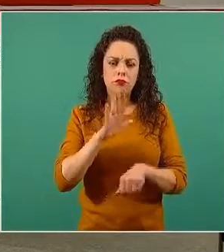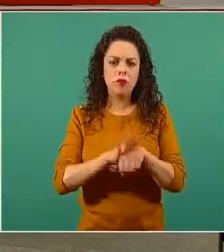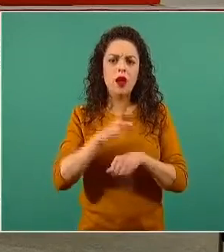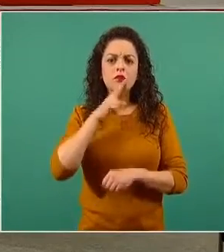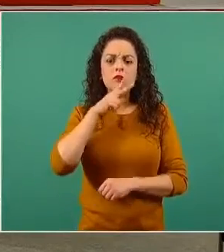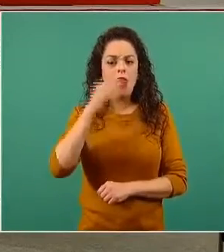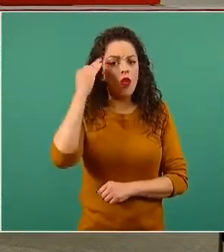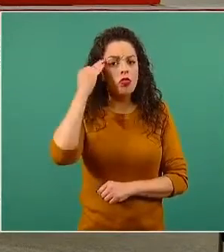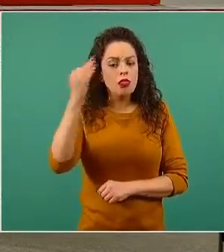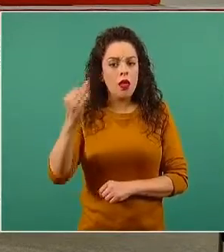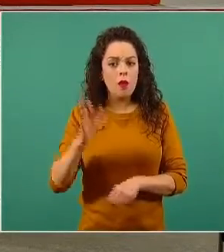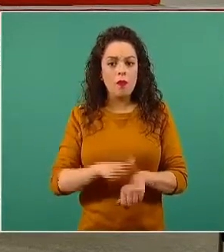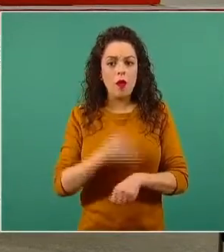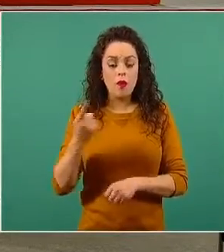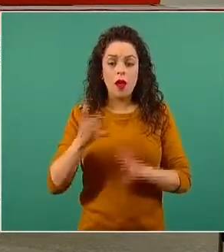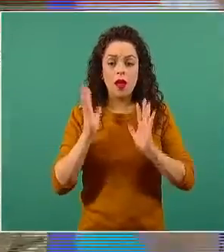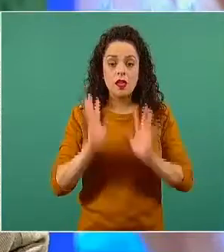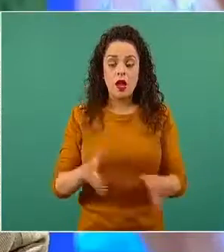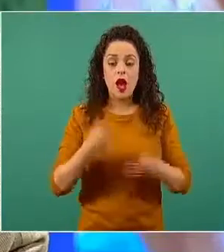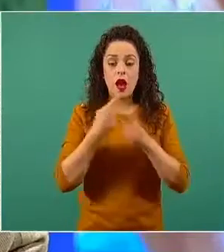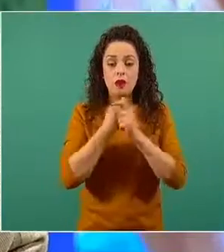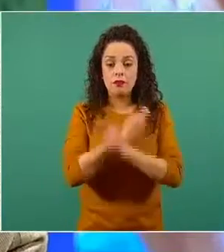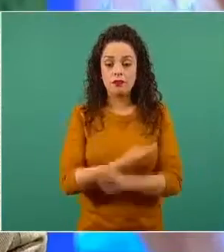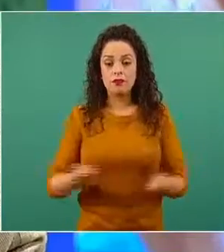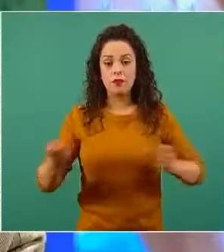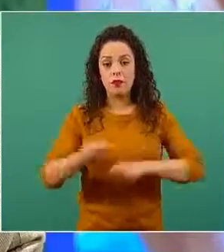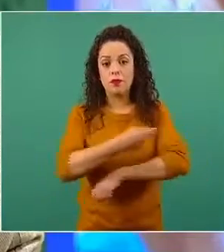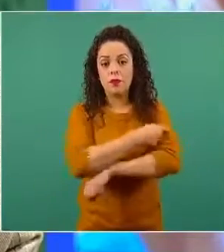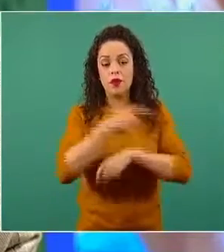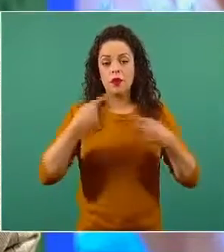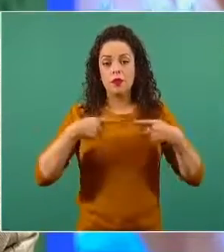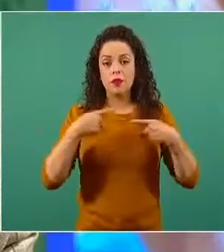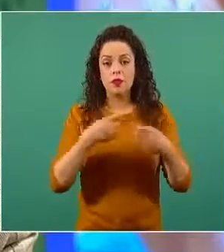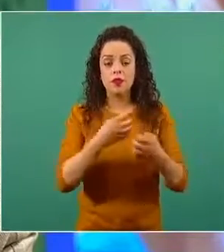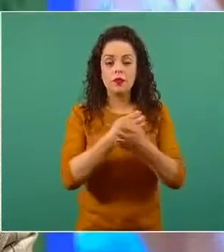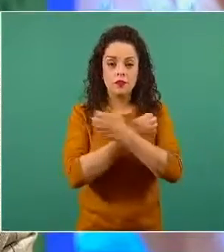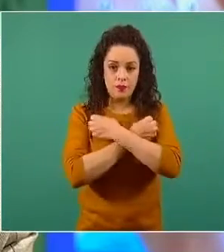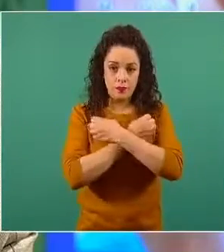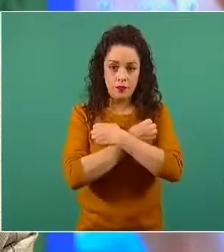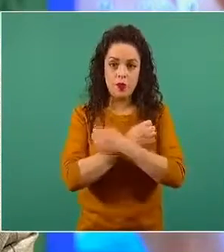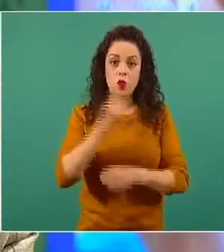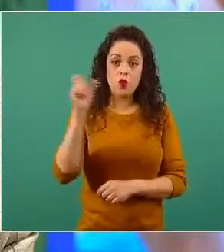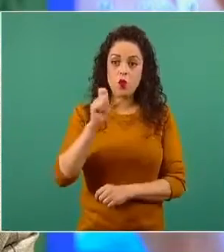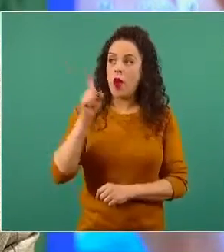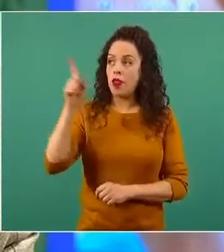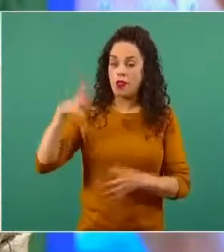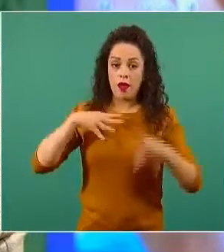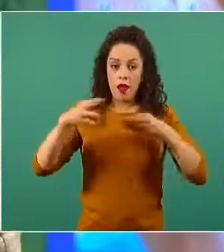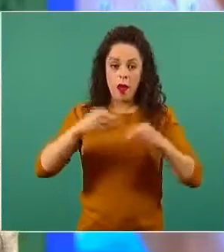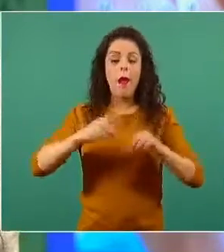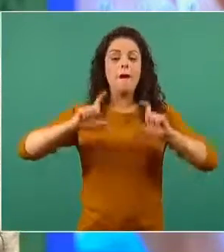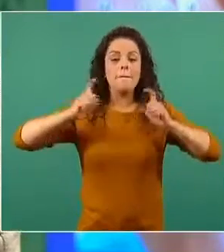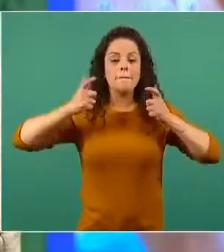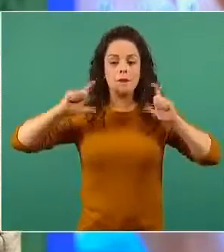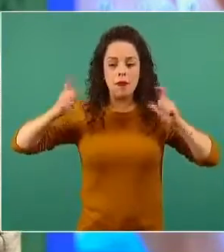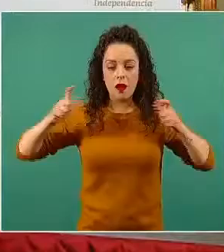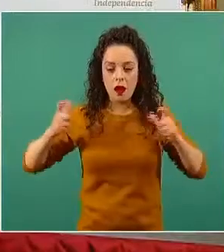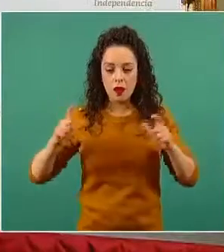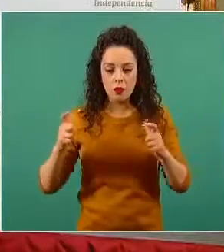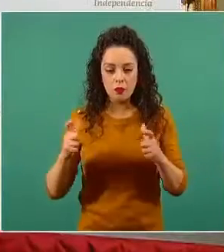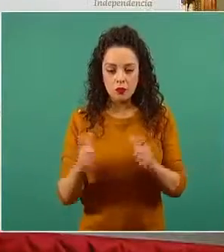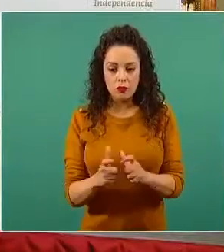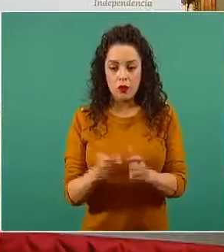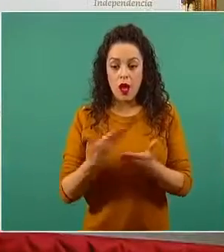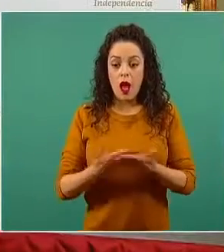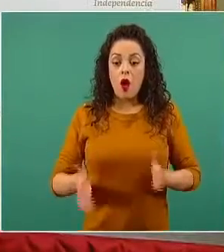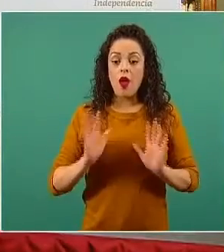epidemia, porque logramos vacunar al personal educativo mientras la epidemia bajaba, de tal suerte que ahorita ya están vacunados